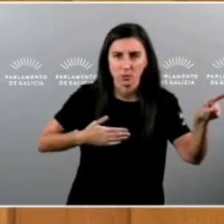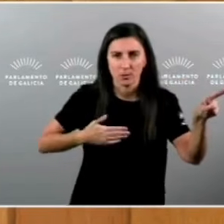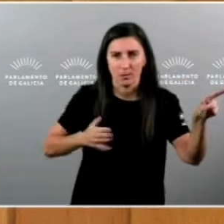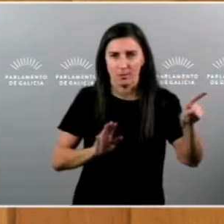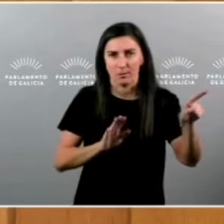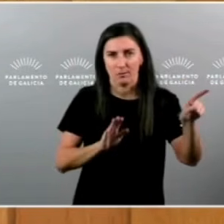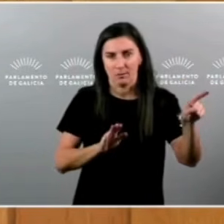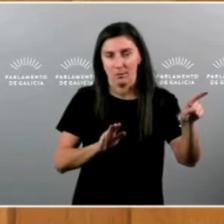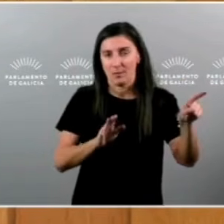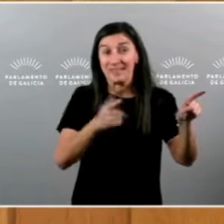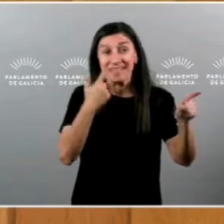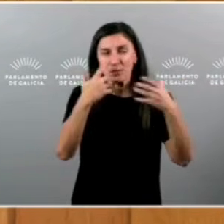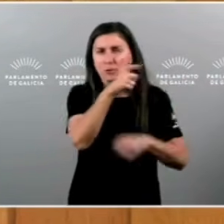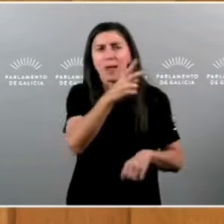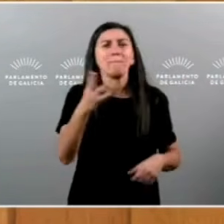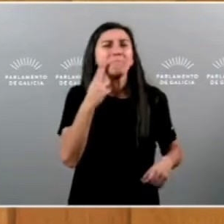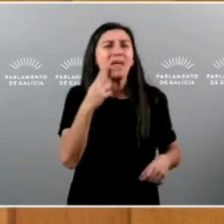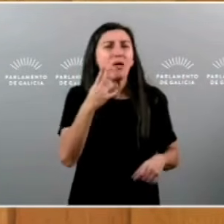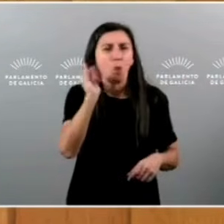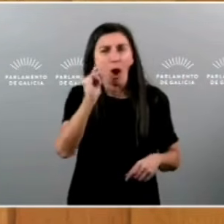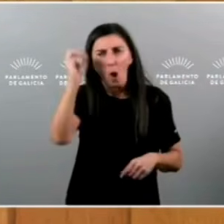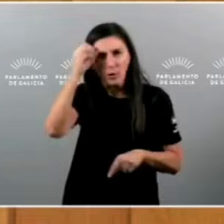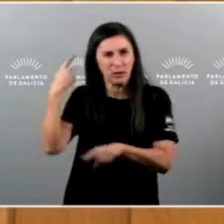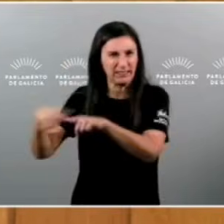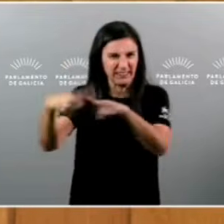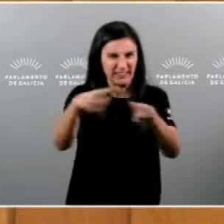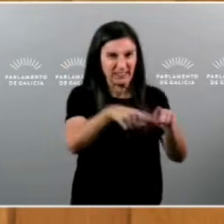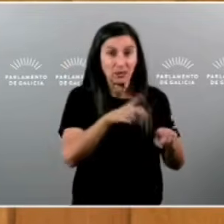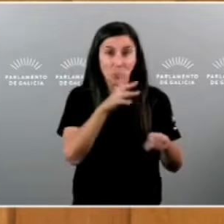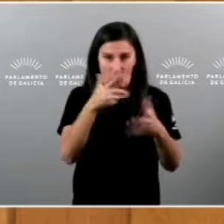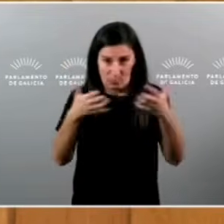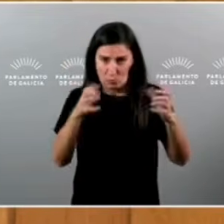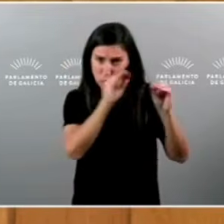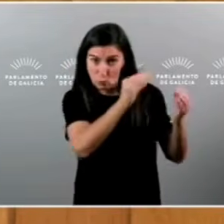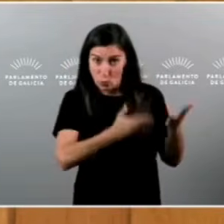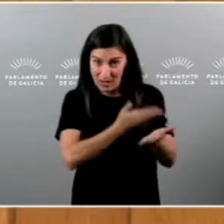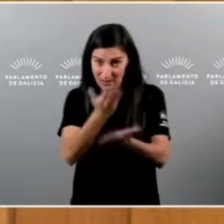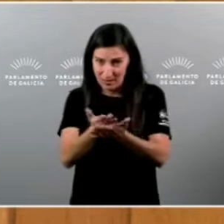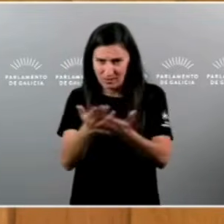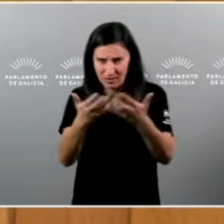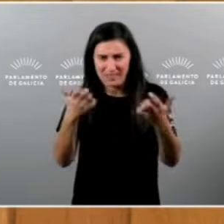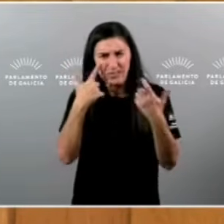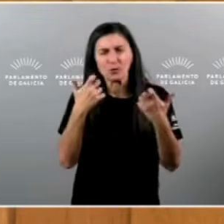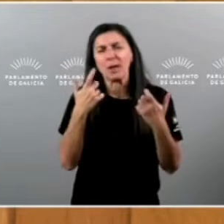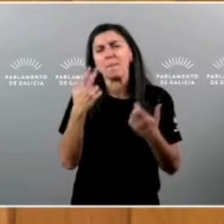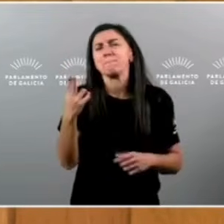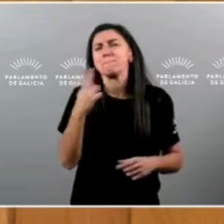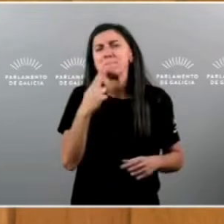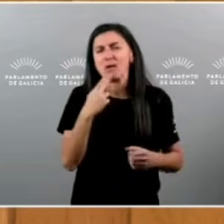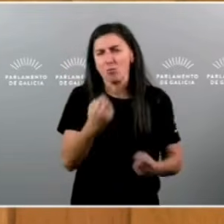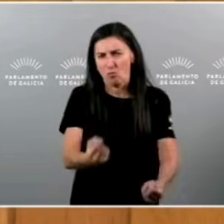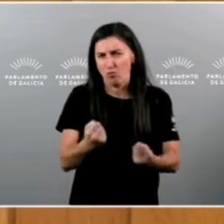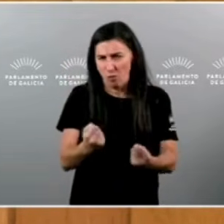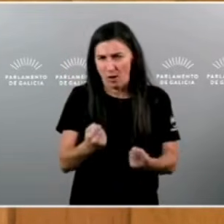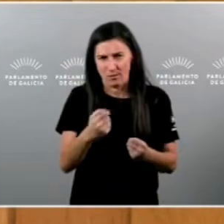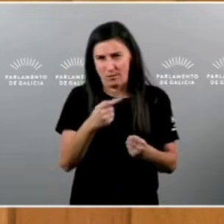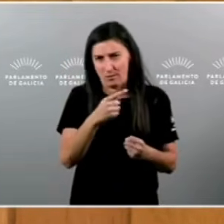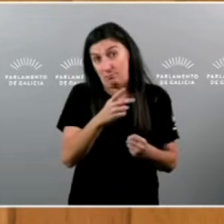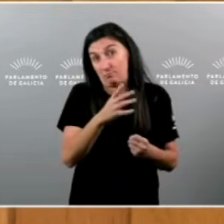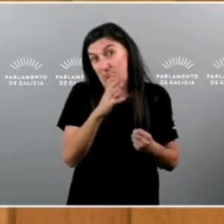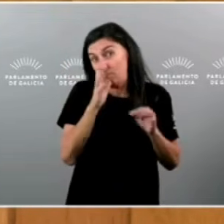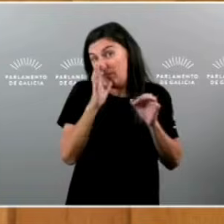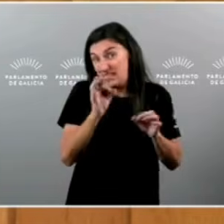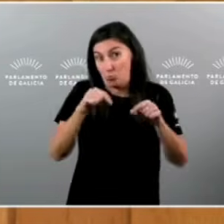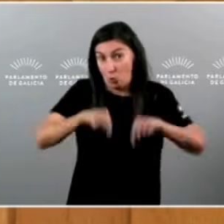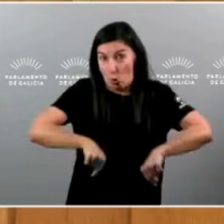exposición de motivos desta iniciativa, que quero ler na súa literalidade, porque o gran temor do Partido Popular, a razón pola que nos ten ensarillados